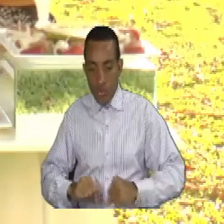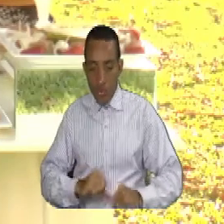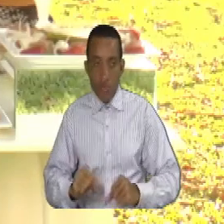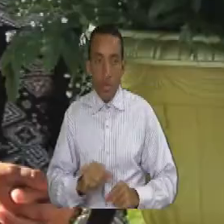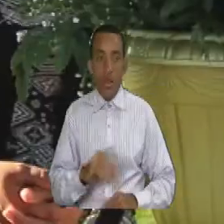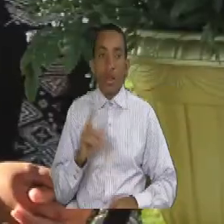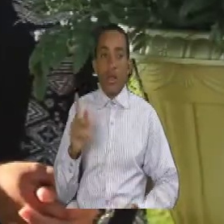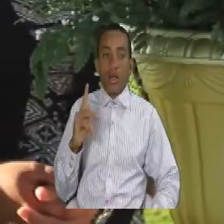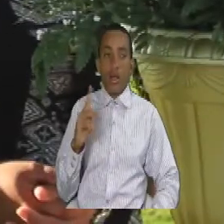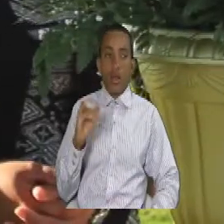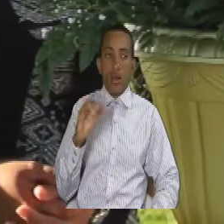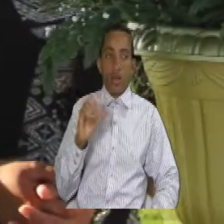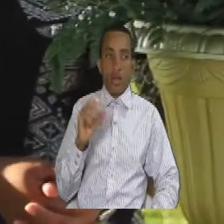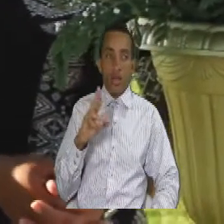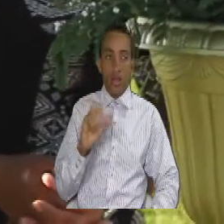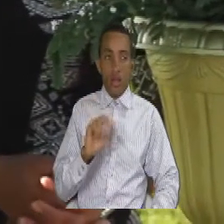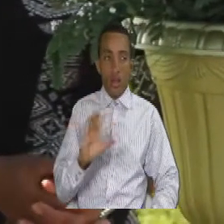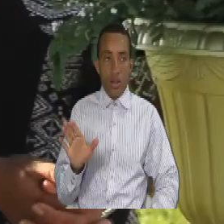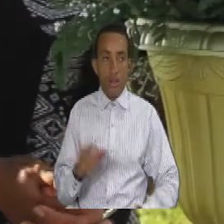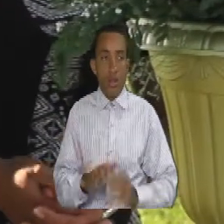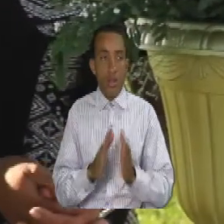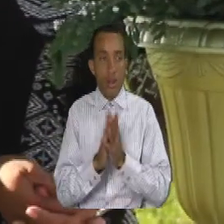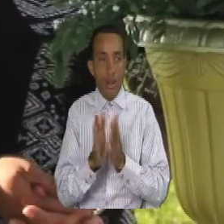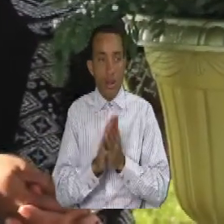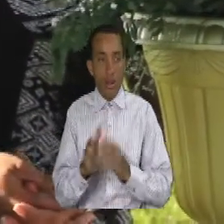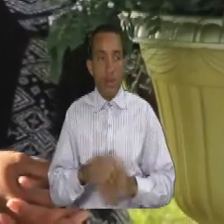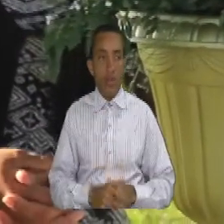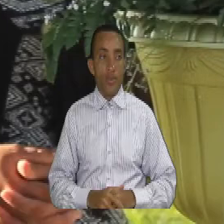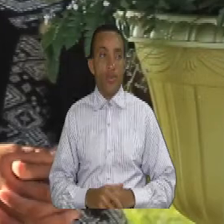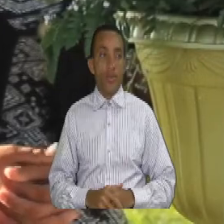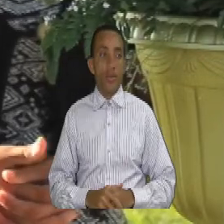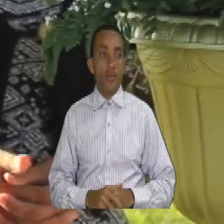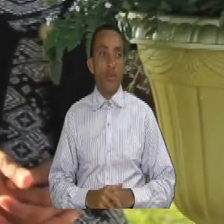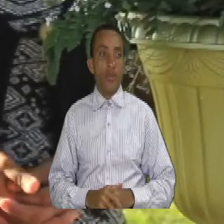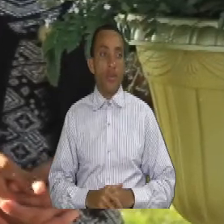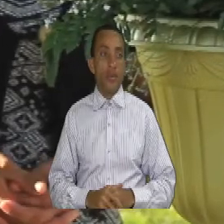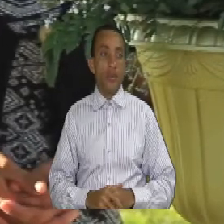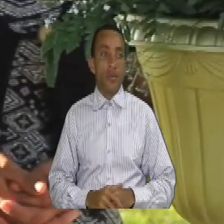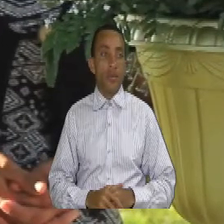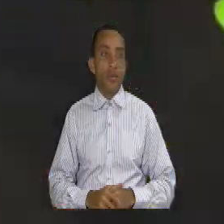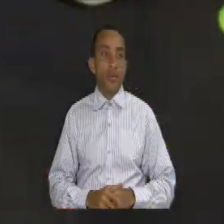Kiara, quien está haciendo su rutina de ejercicio. Siga adelante, Kiara.